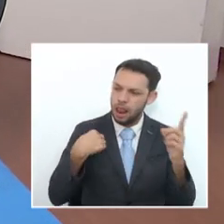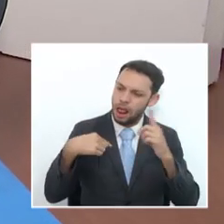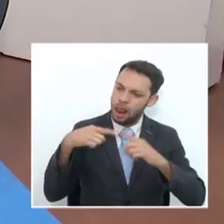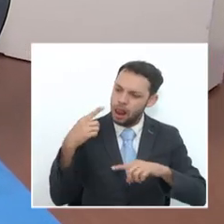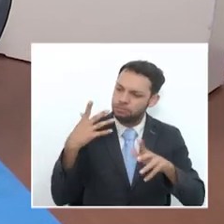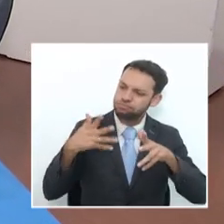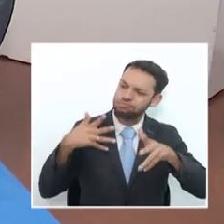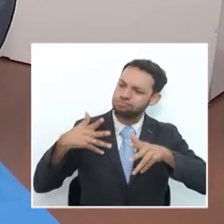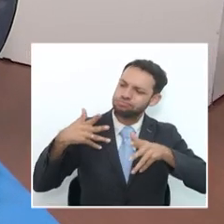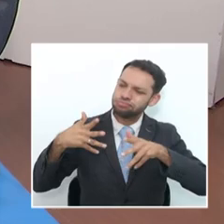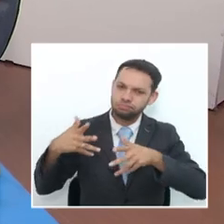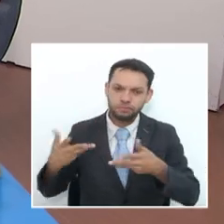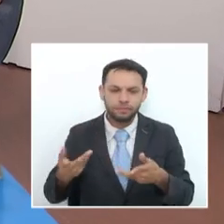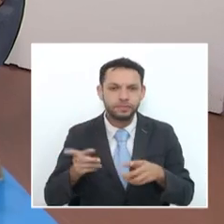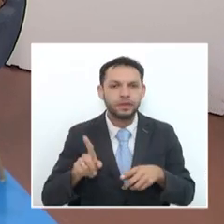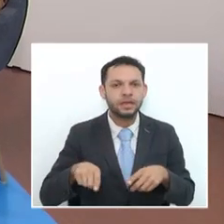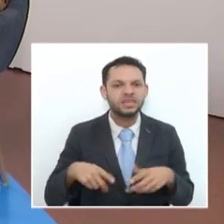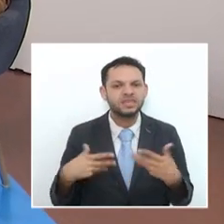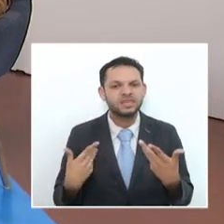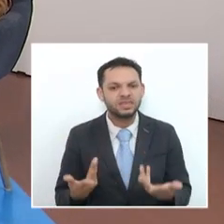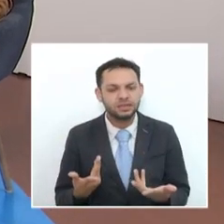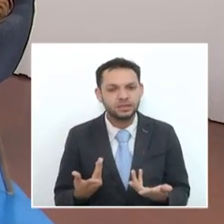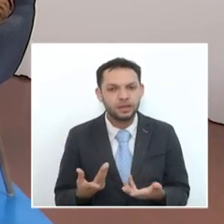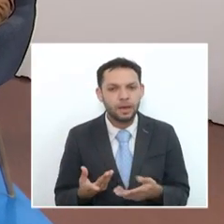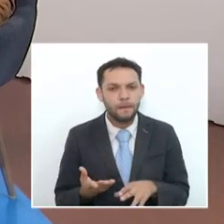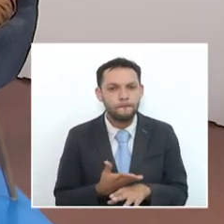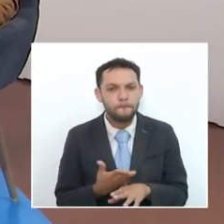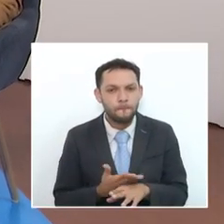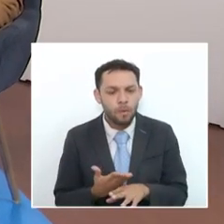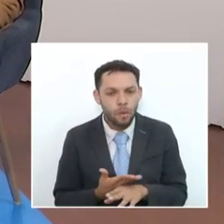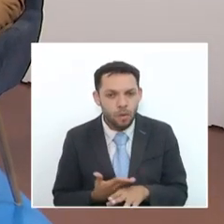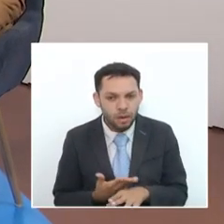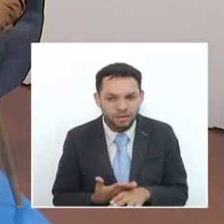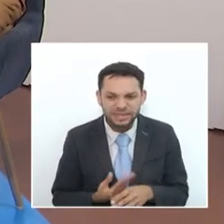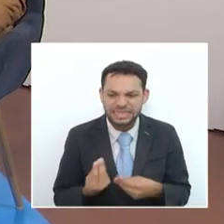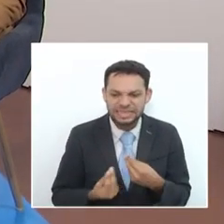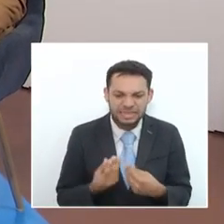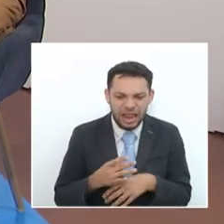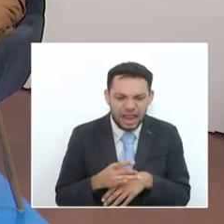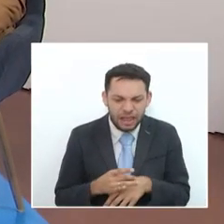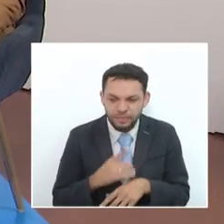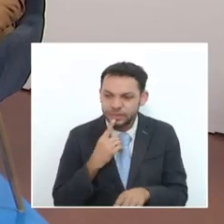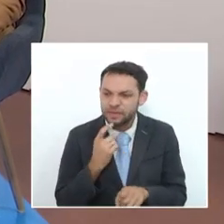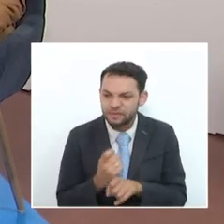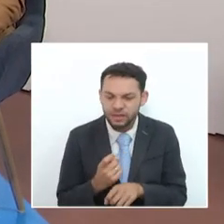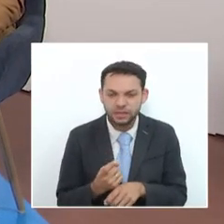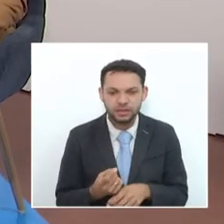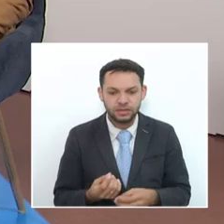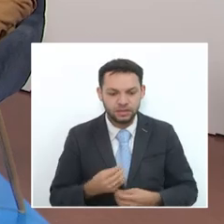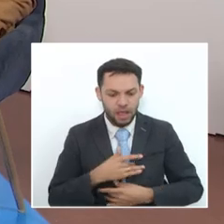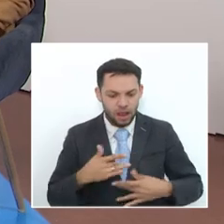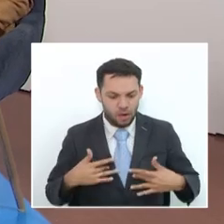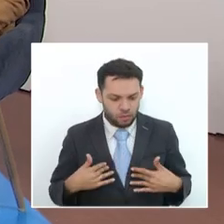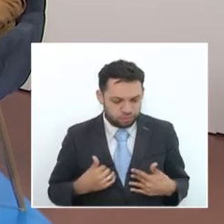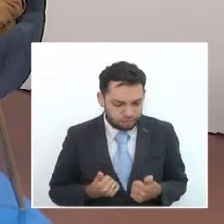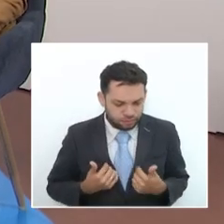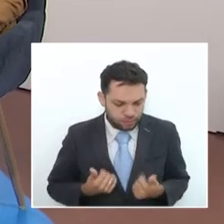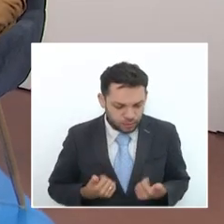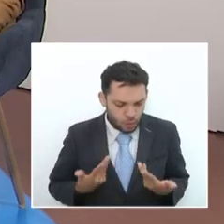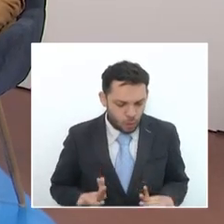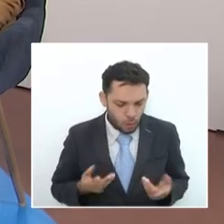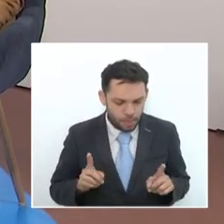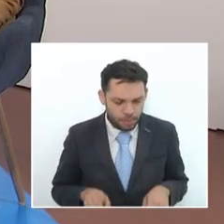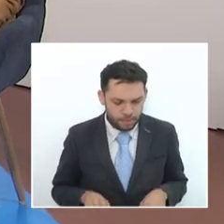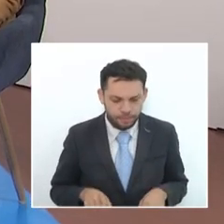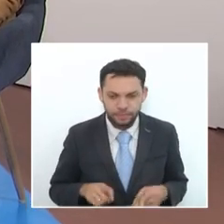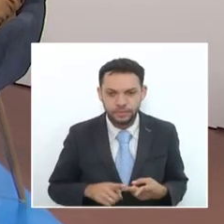que hablara sobre la urticaria con angioedema. ¿Cuáles son las causas y tiene cura? Y también, ¿por qué la proteína